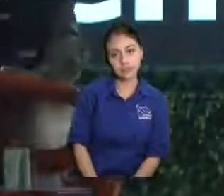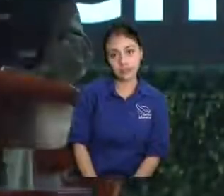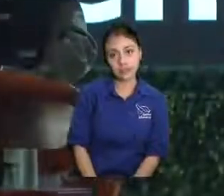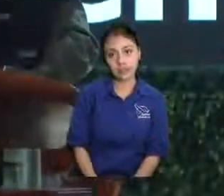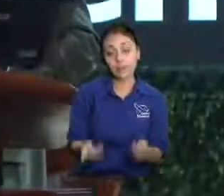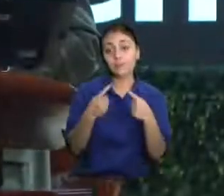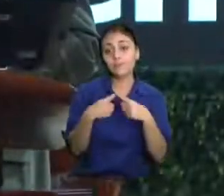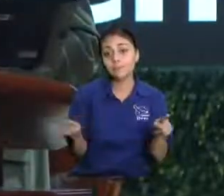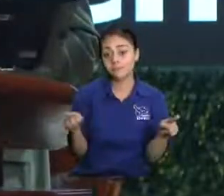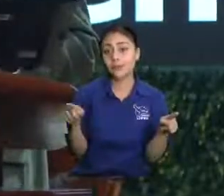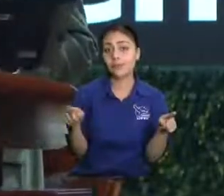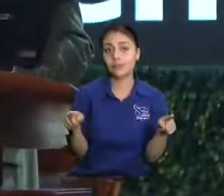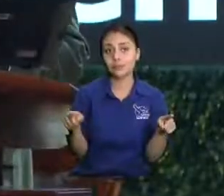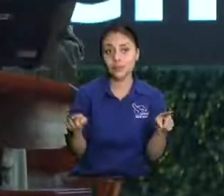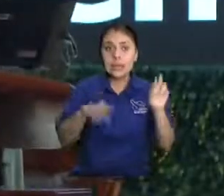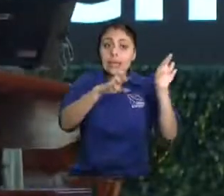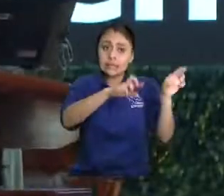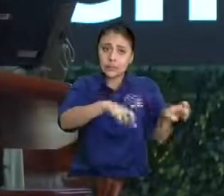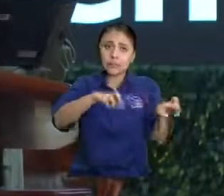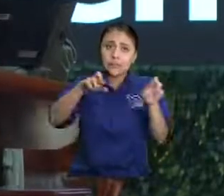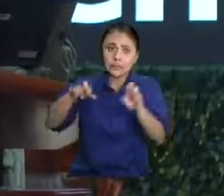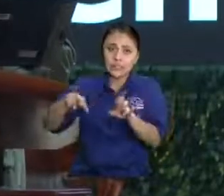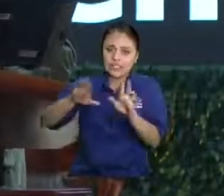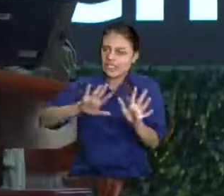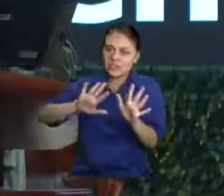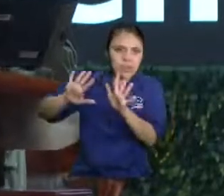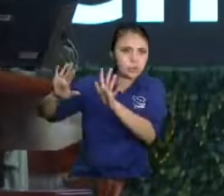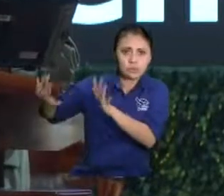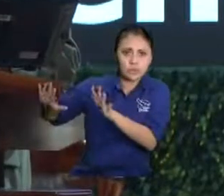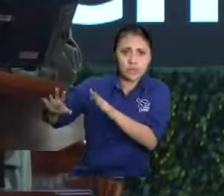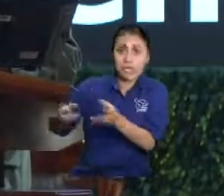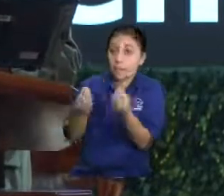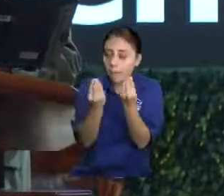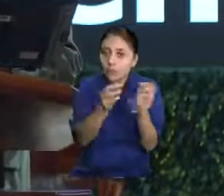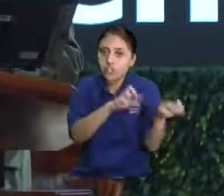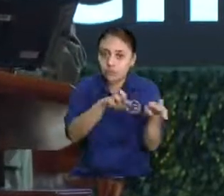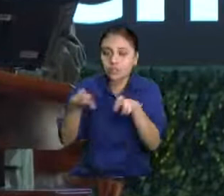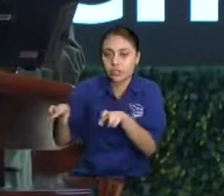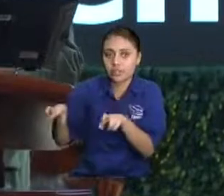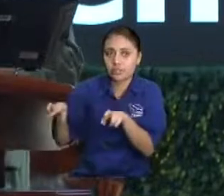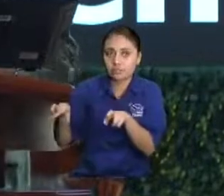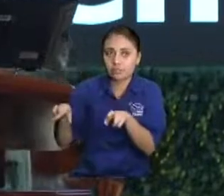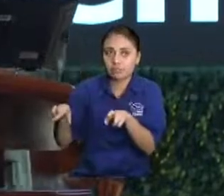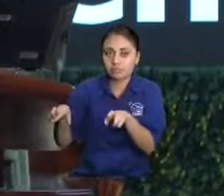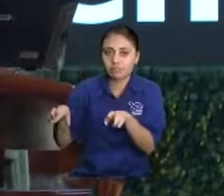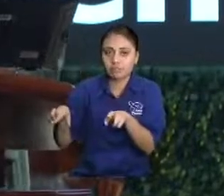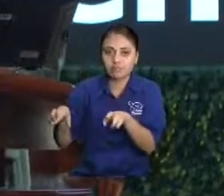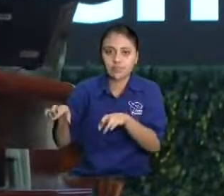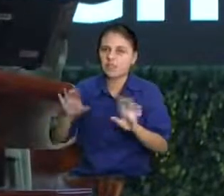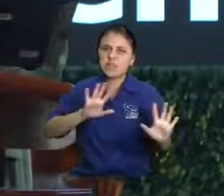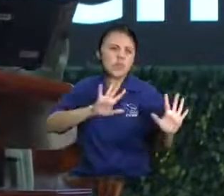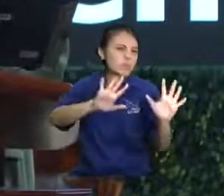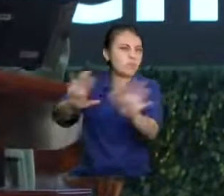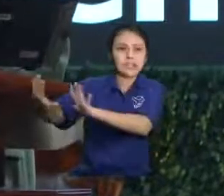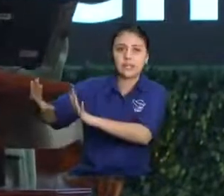Pero eso es, son menospreciadores que tratan de contaminar y mucha gente termina menospreciando.